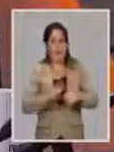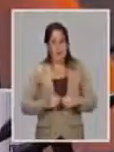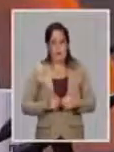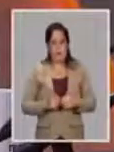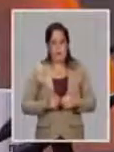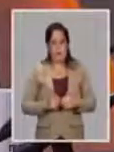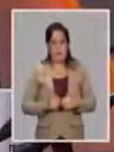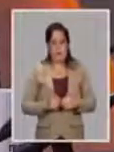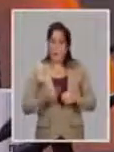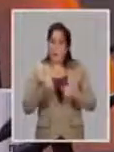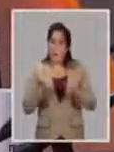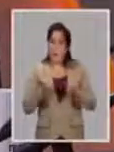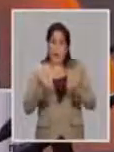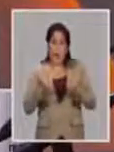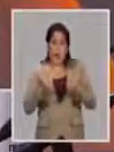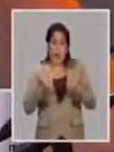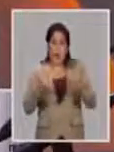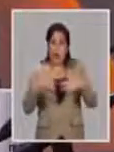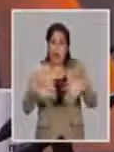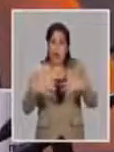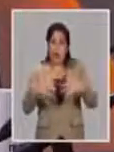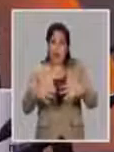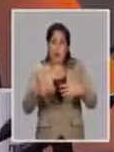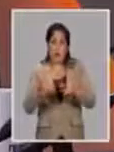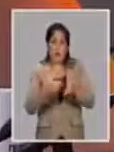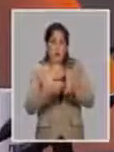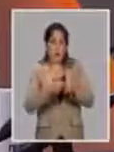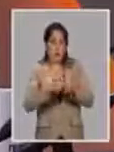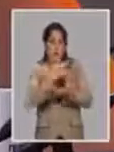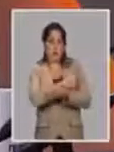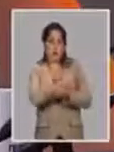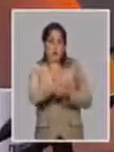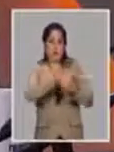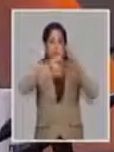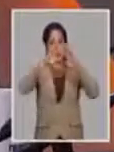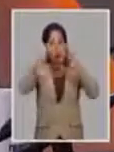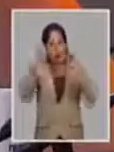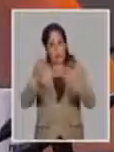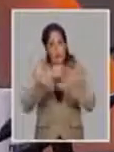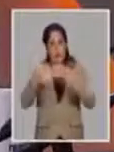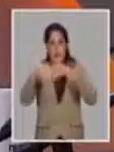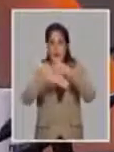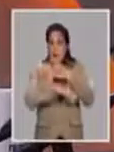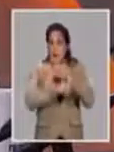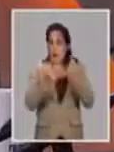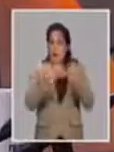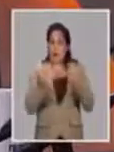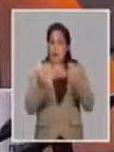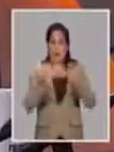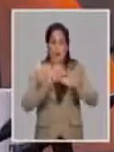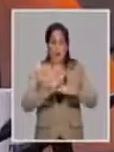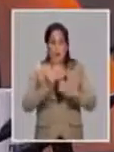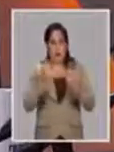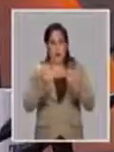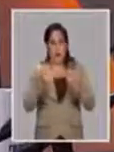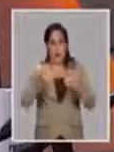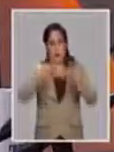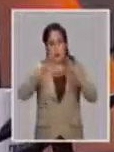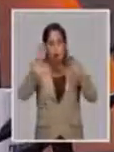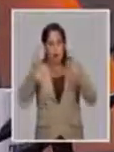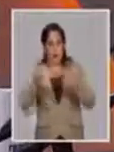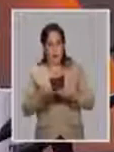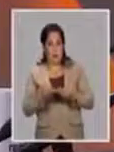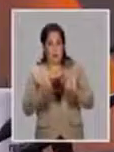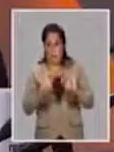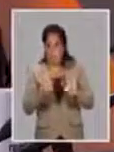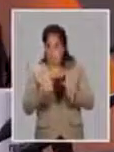vacunas son a veces bastante elevados para el contexto de crisis internacional, de crisis económica internacional en